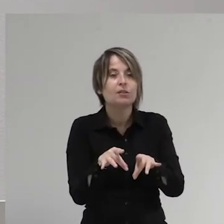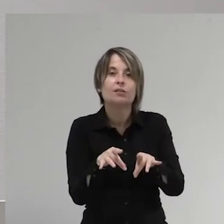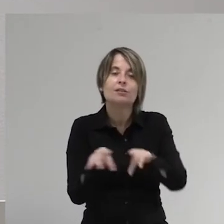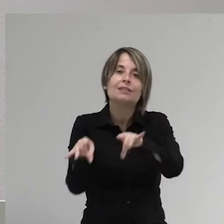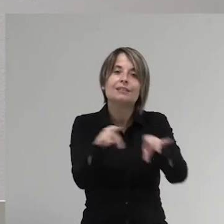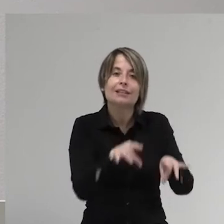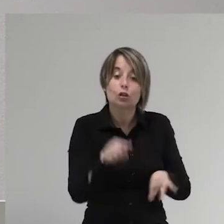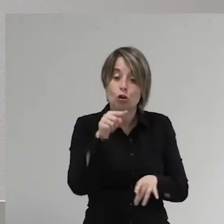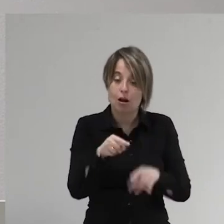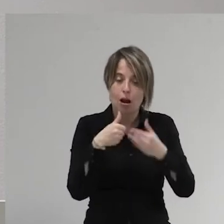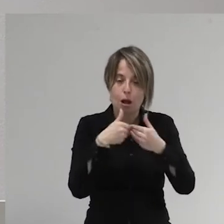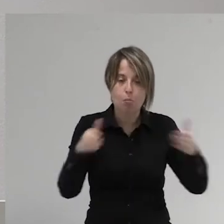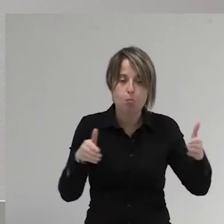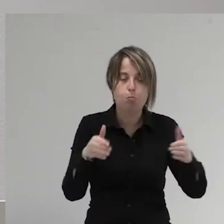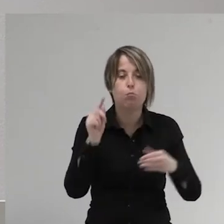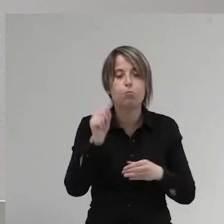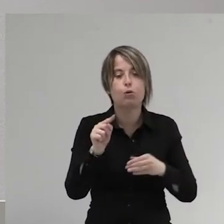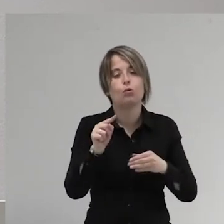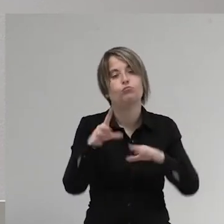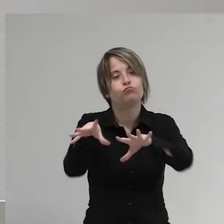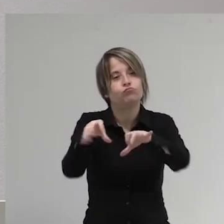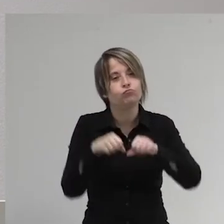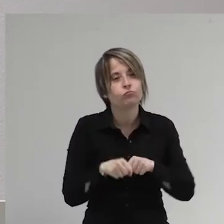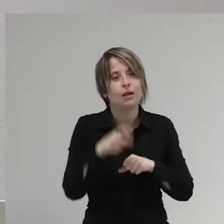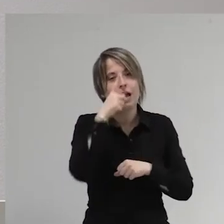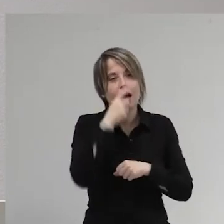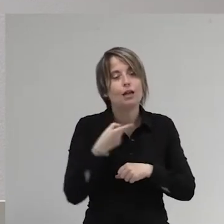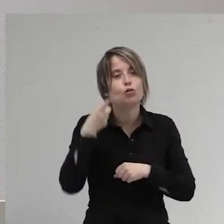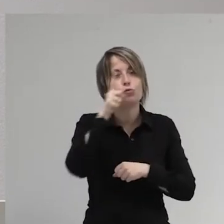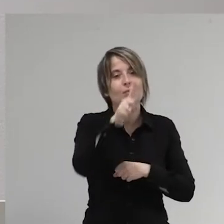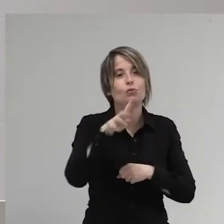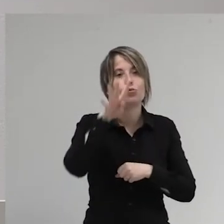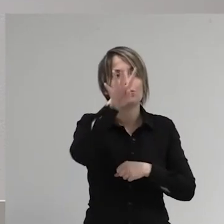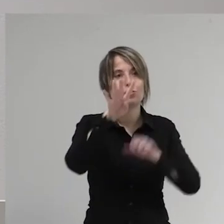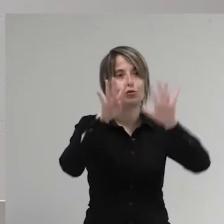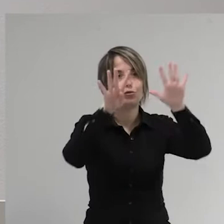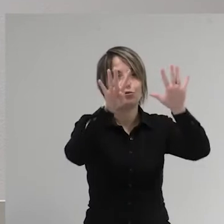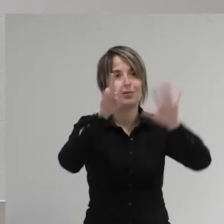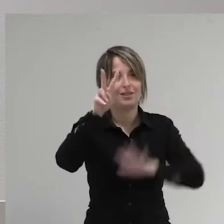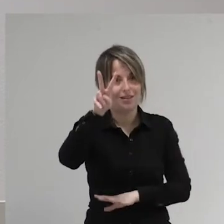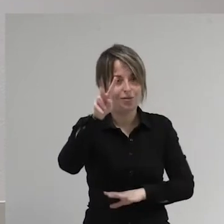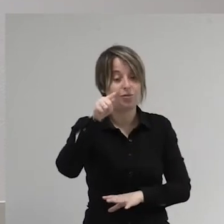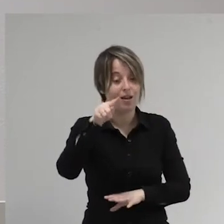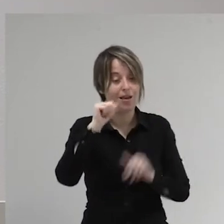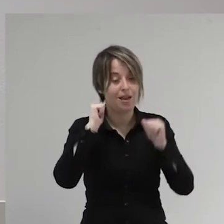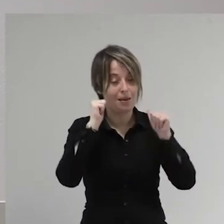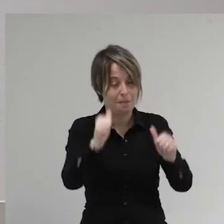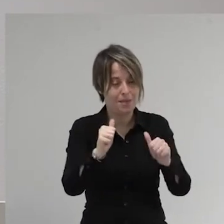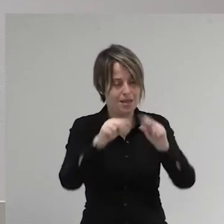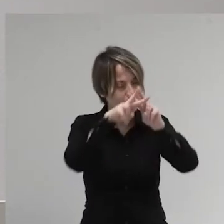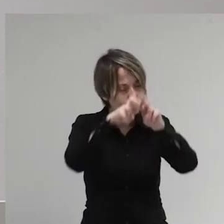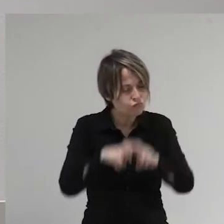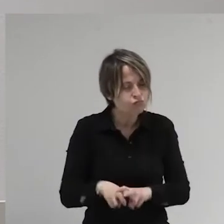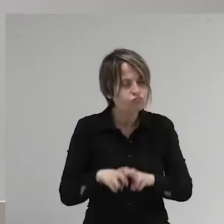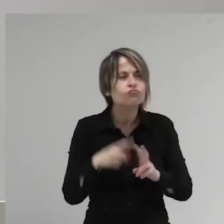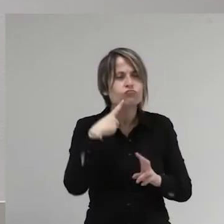es el que vio nacer esta empresa colonial en 1492. Es el laboratorio, muchos estudiosos